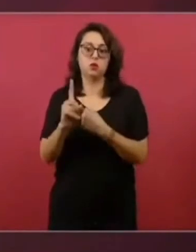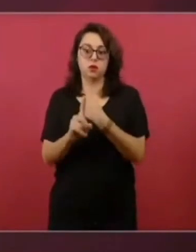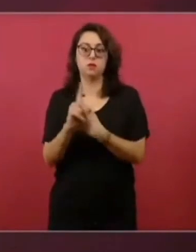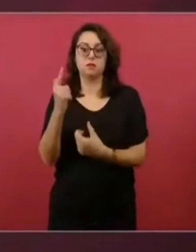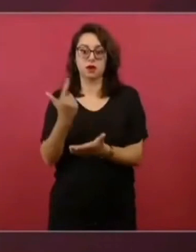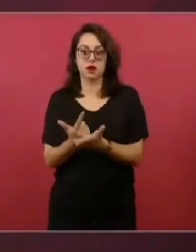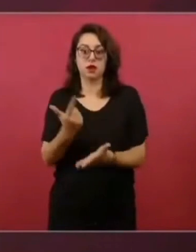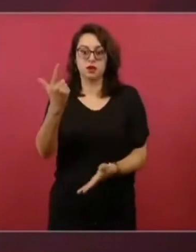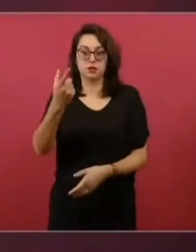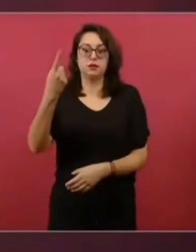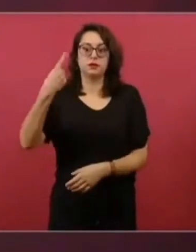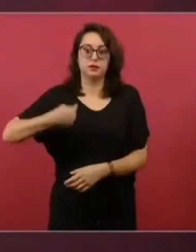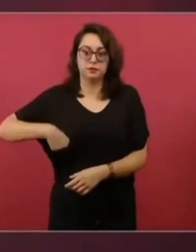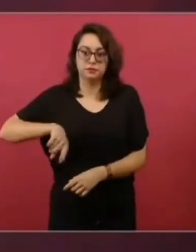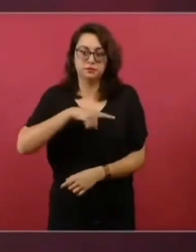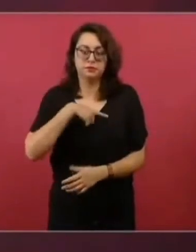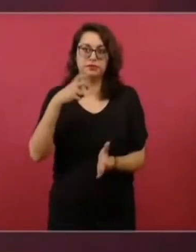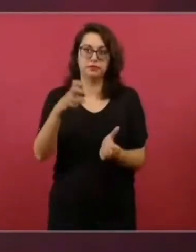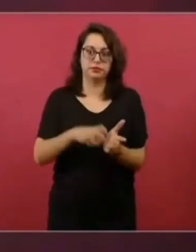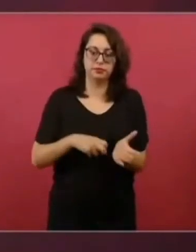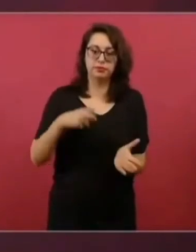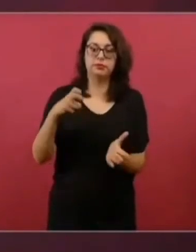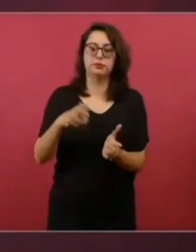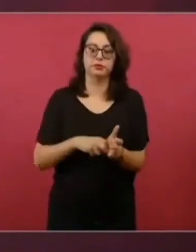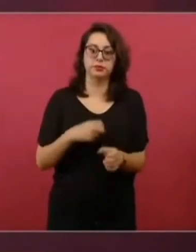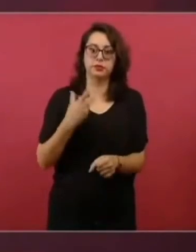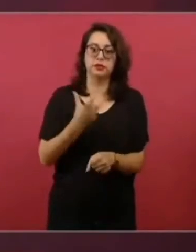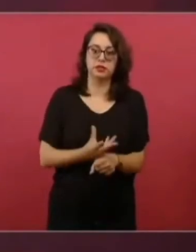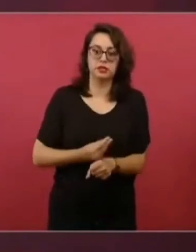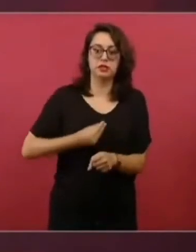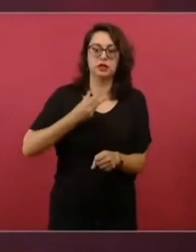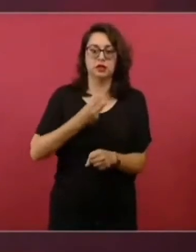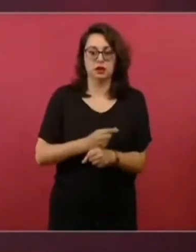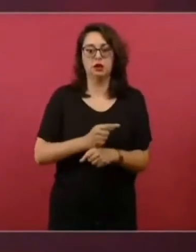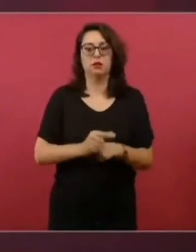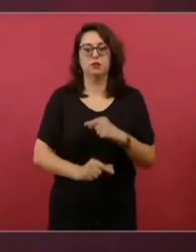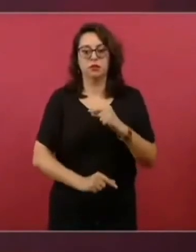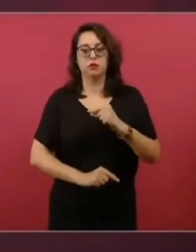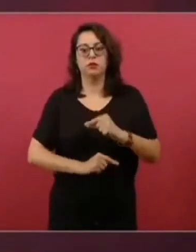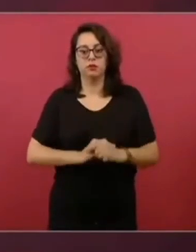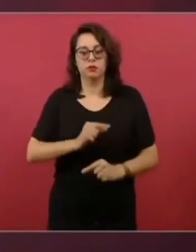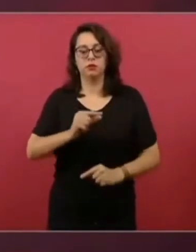Y ahí vamos avanzando, pero